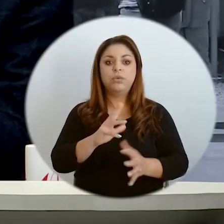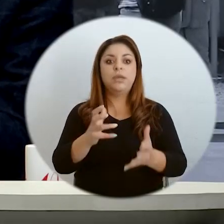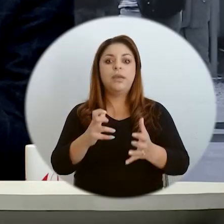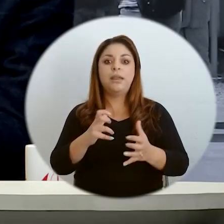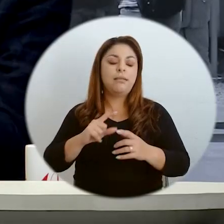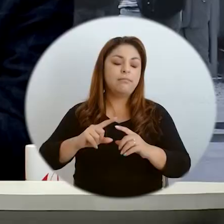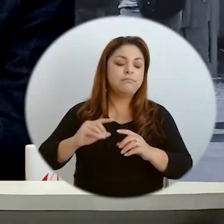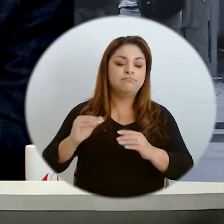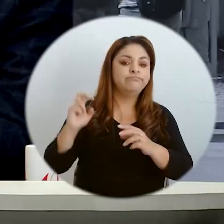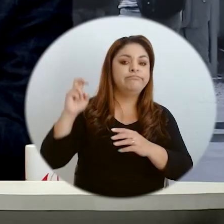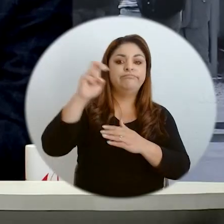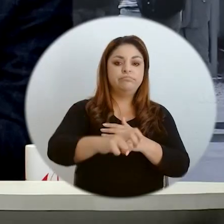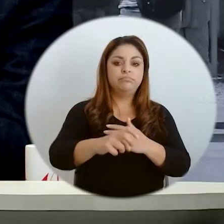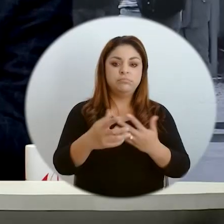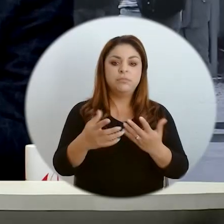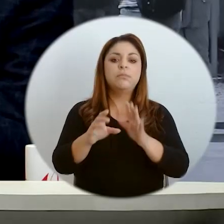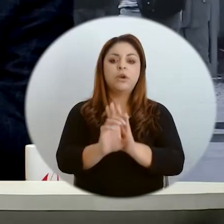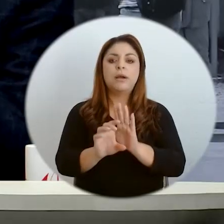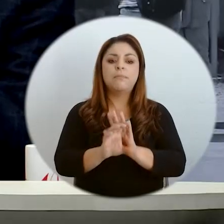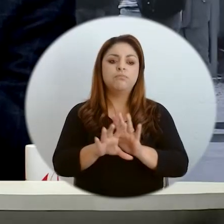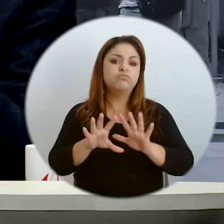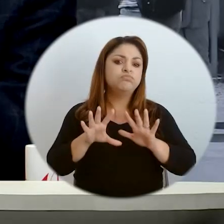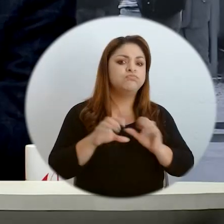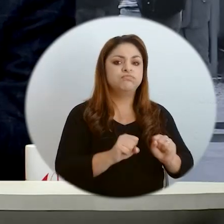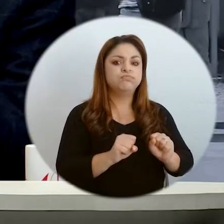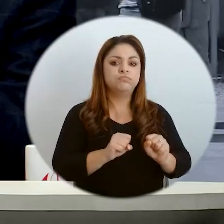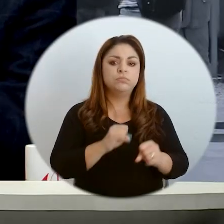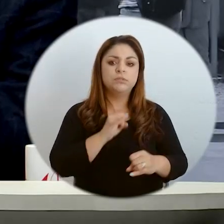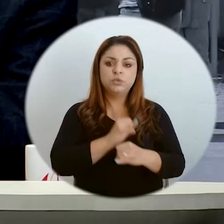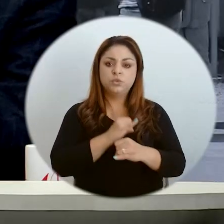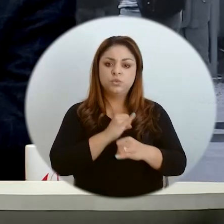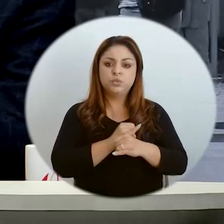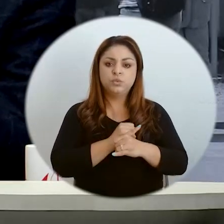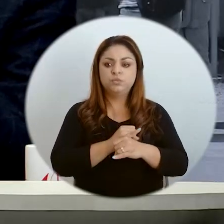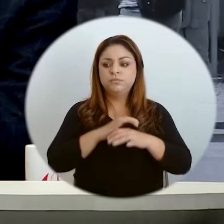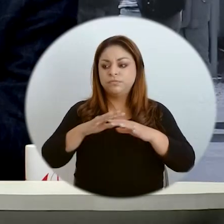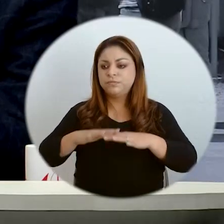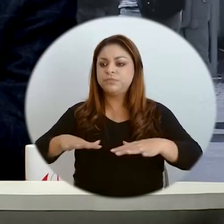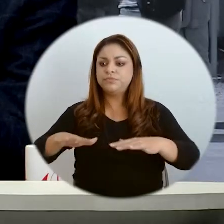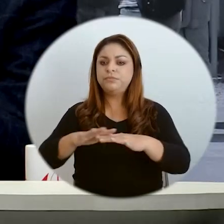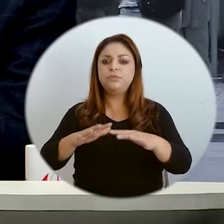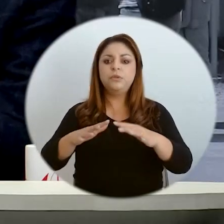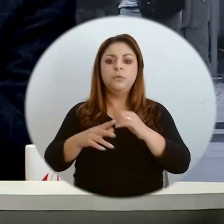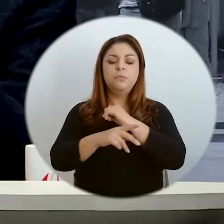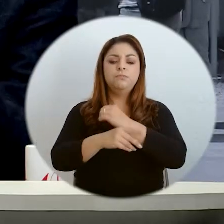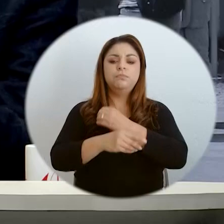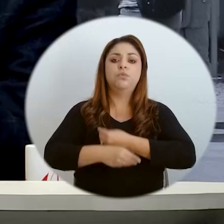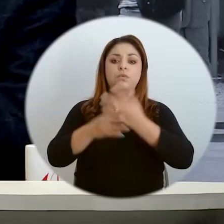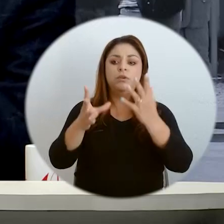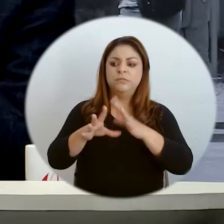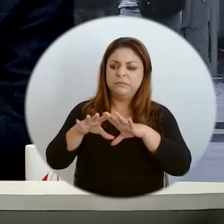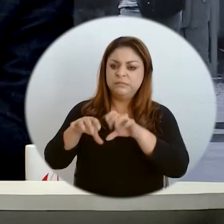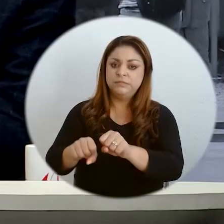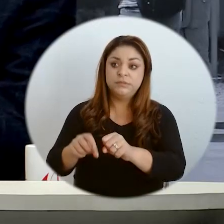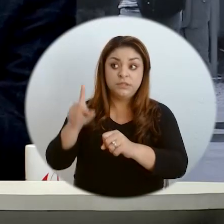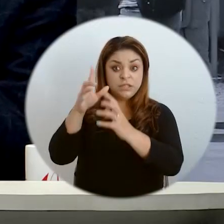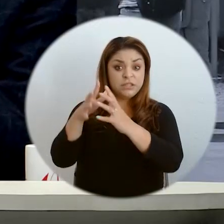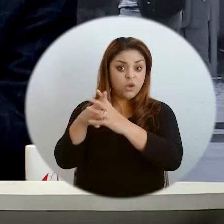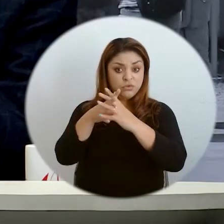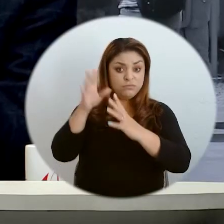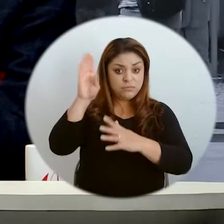Entonces, las tomas, literalmente tomas de instituciones, de espacios públicos en Estados Unidos, en